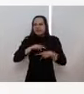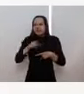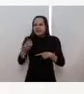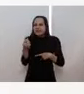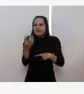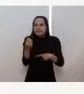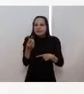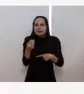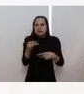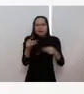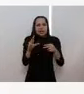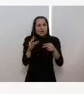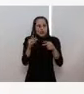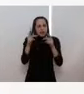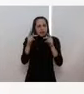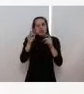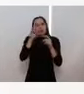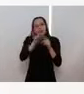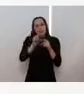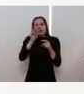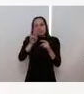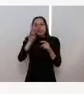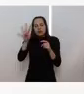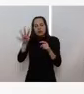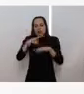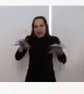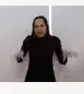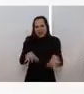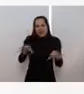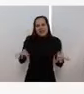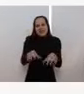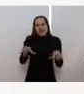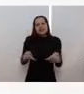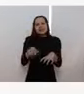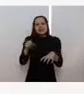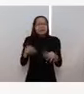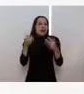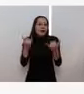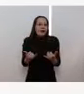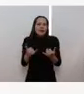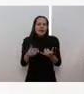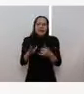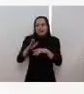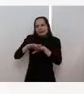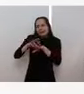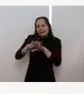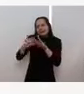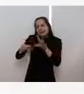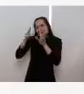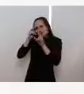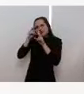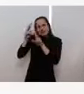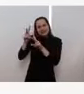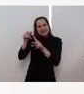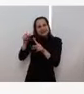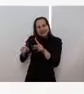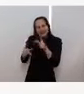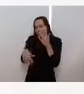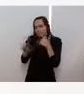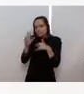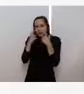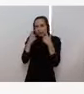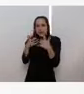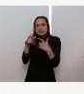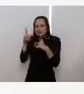235 234 actividades y es en el momento para resaltar la labor incondicional